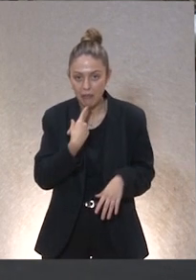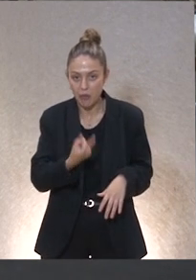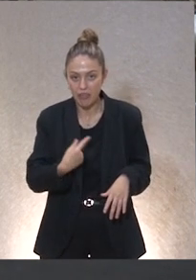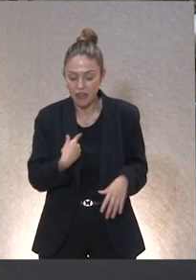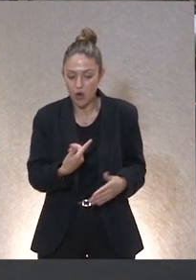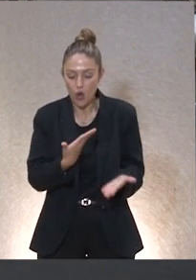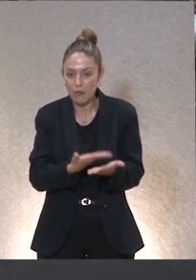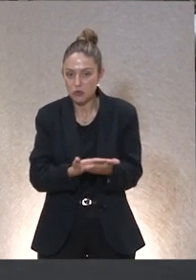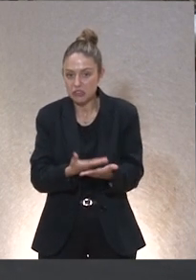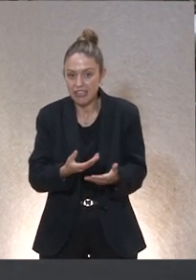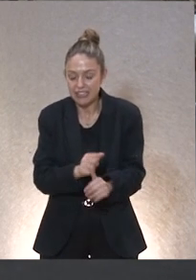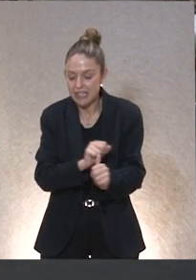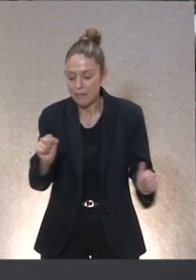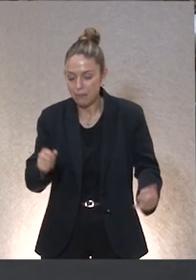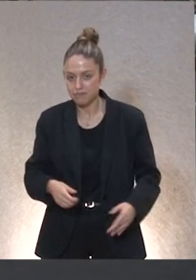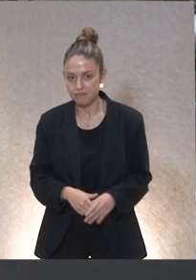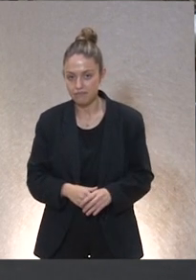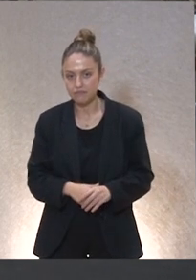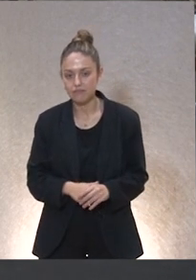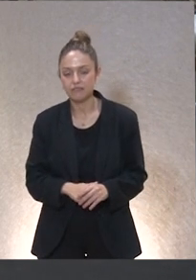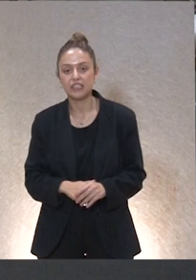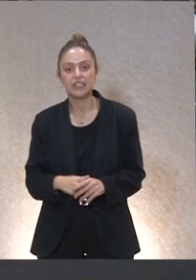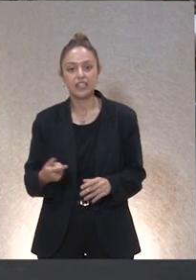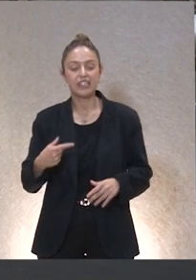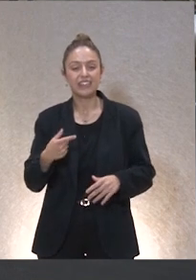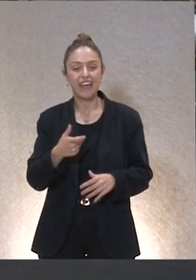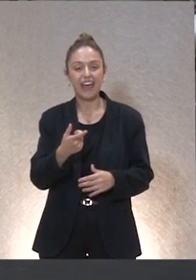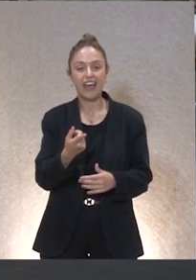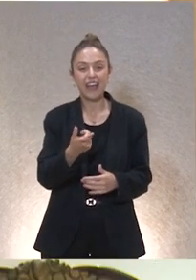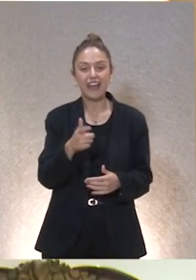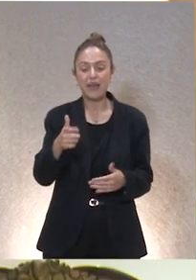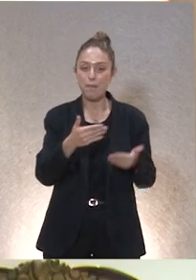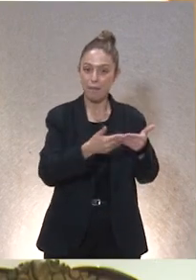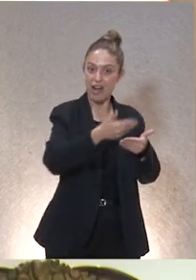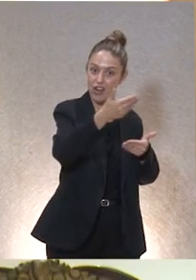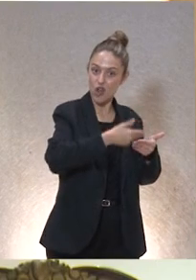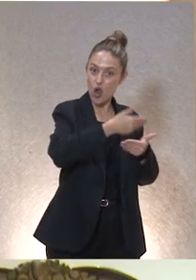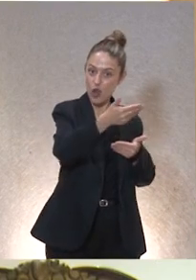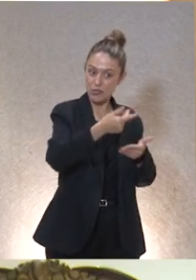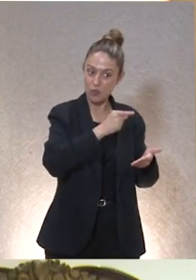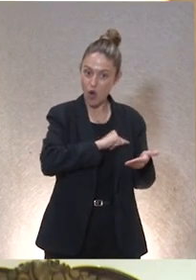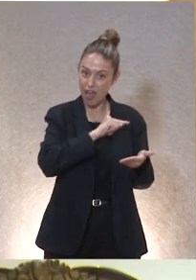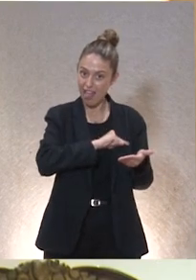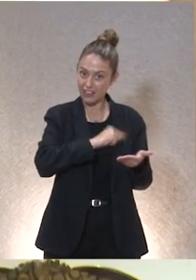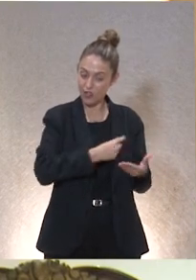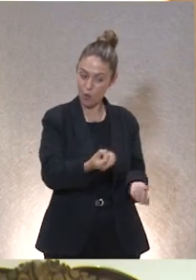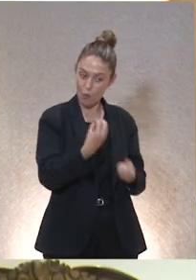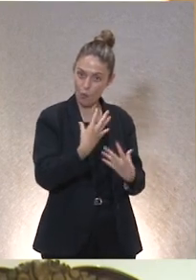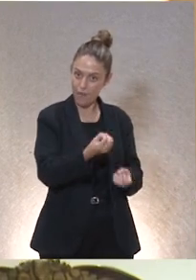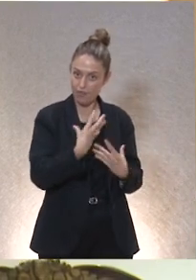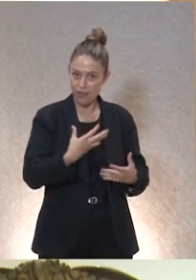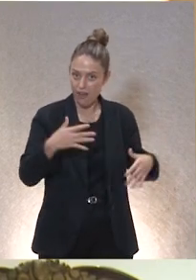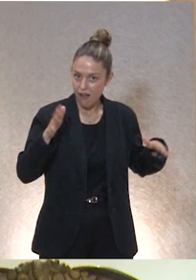o indemostrable y no faltarán los que me relaten prácticas periodísticas en los que la ética brilla por su